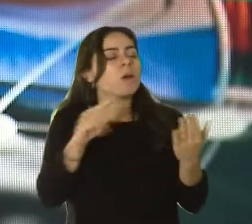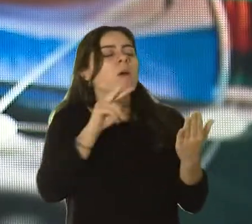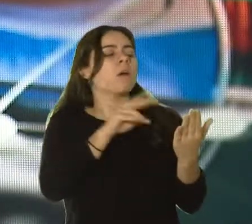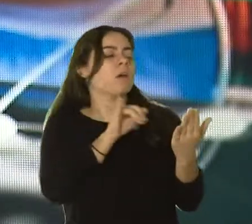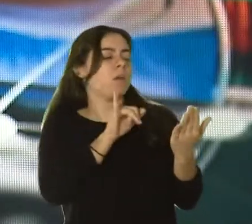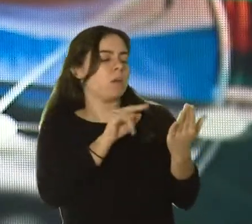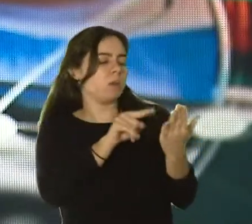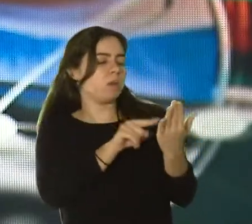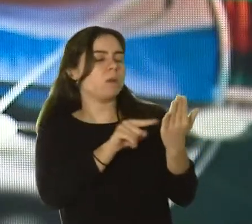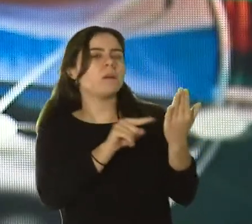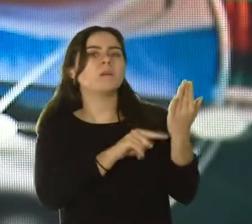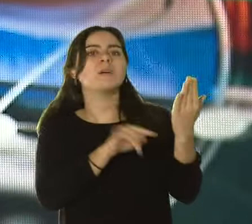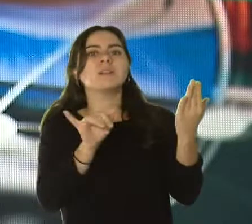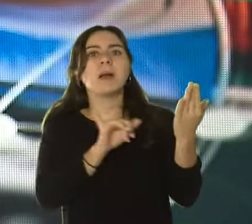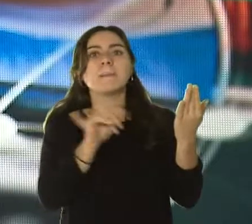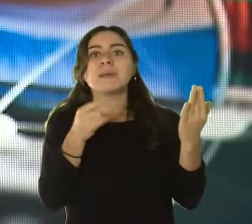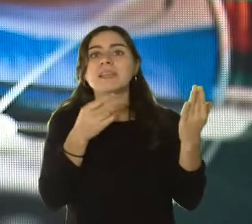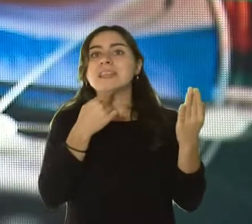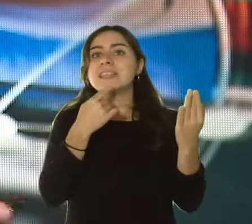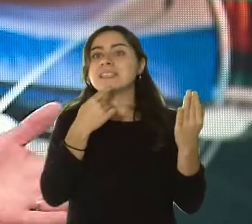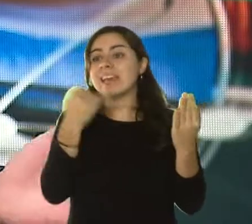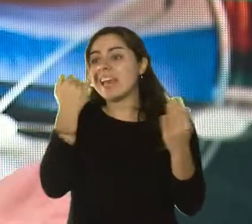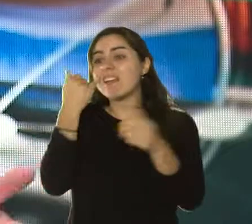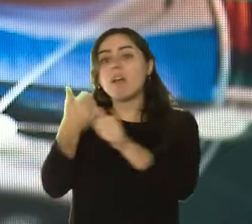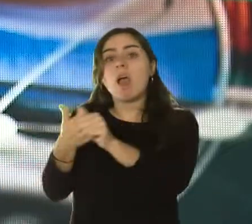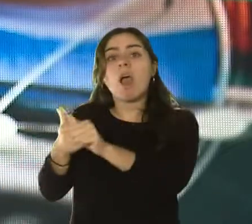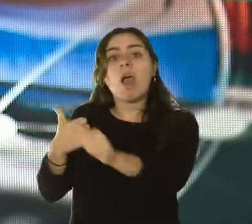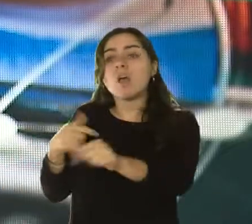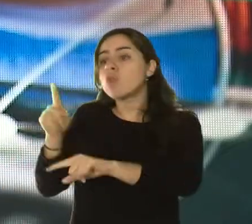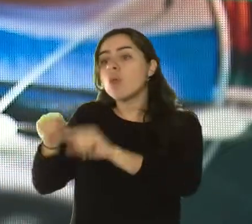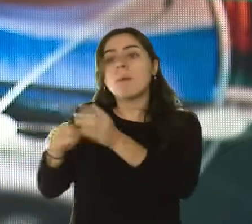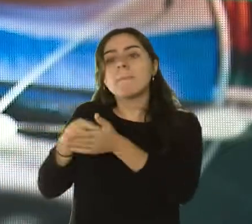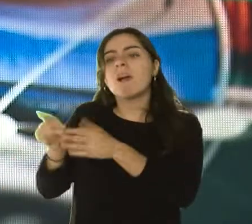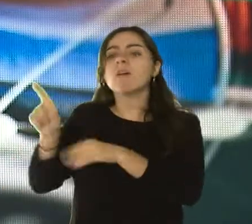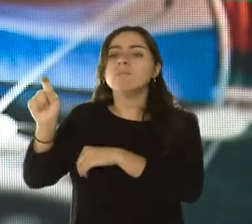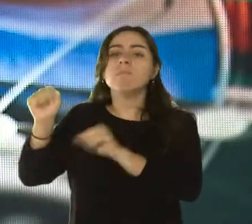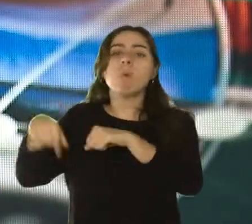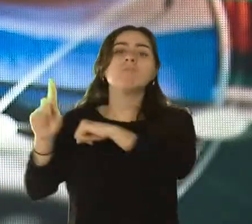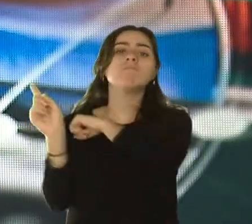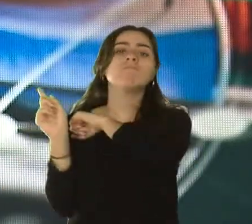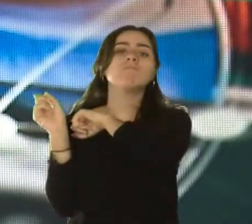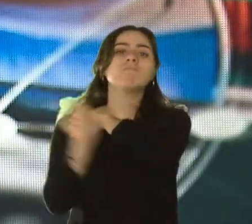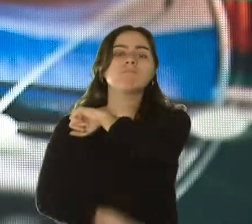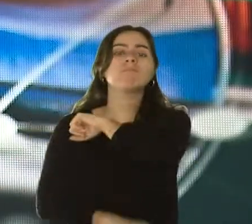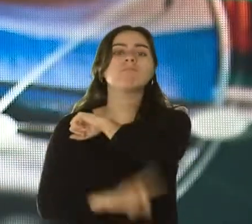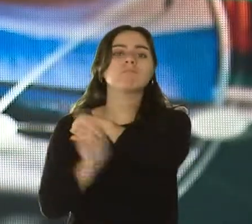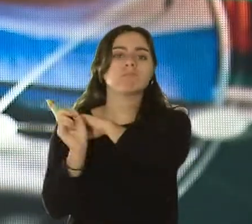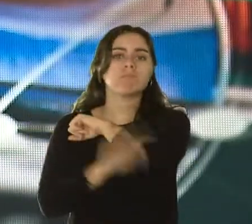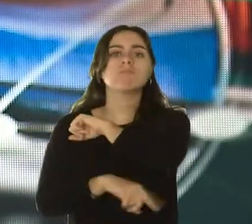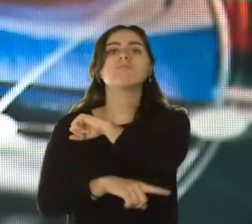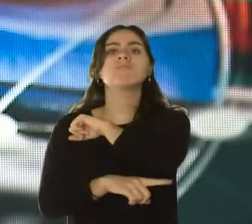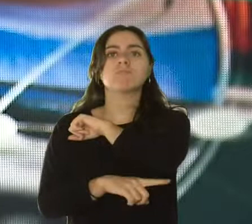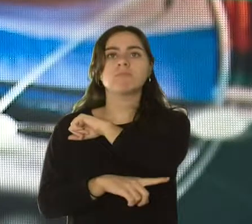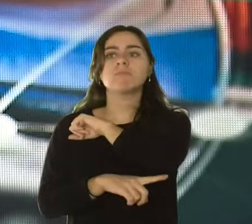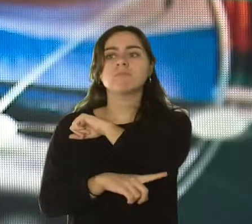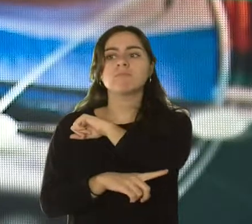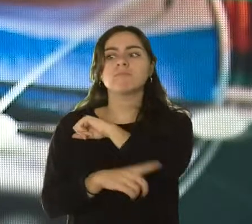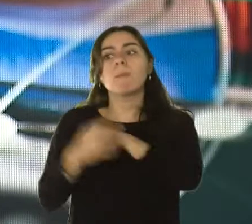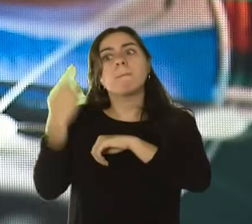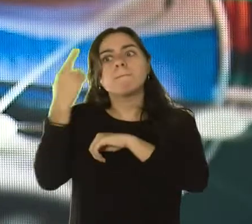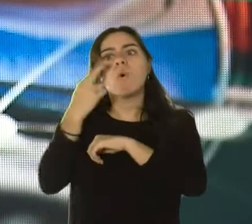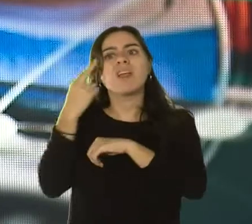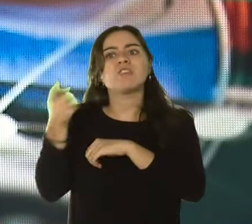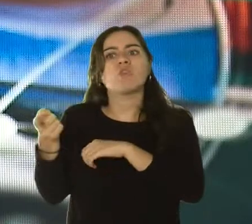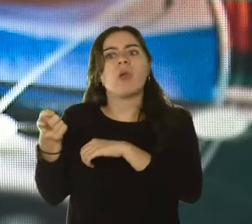una declaración bajo pena de perjurio de que incurrió en esos atrasos fuera de su voluntad, ¿no? Y que por dicha razón se está acogiendo a